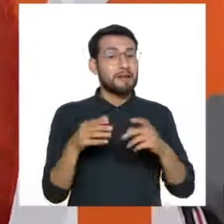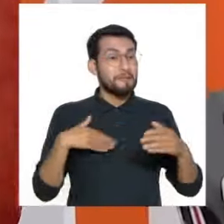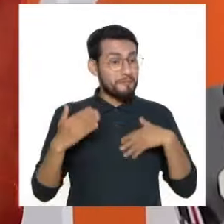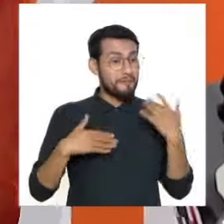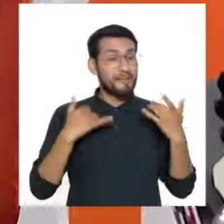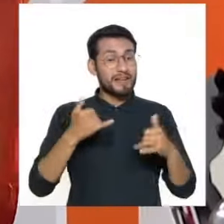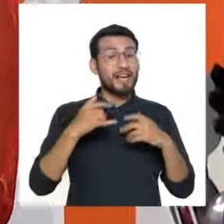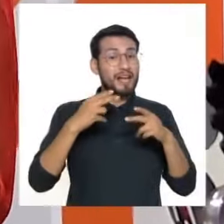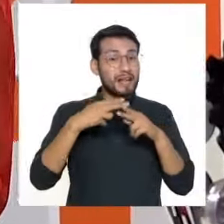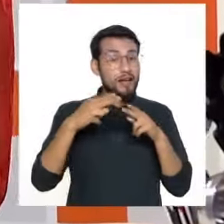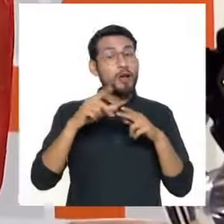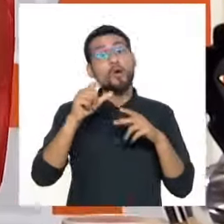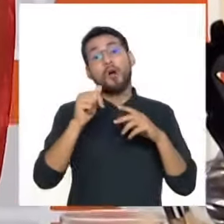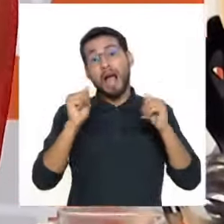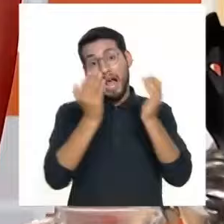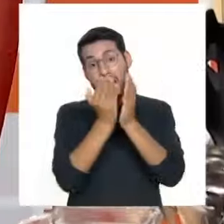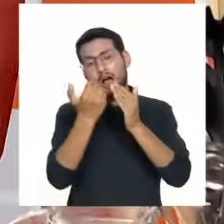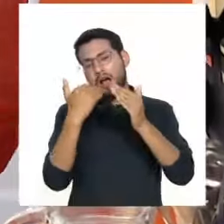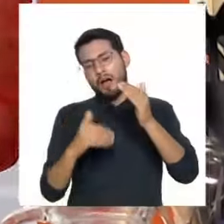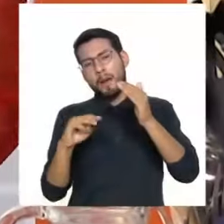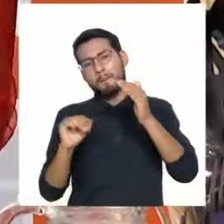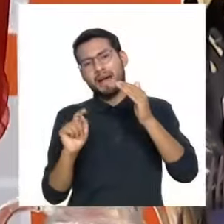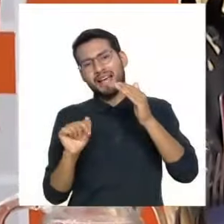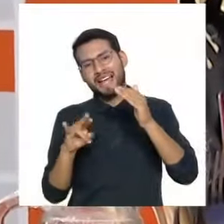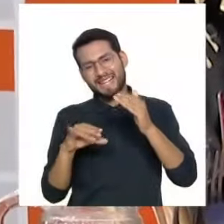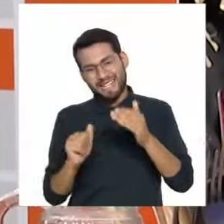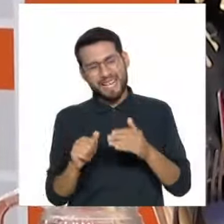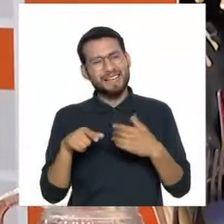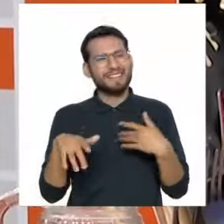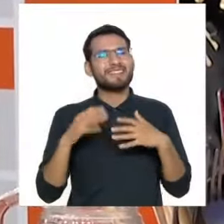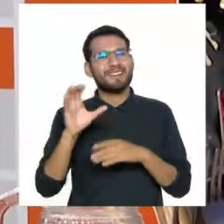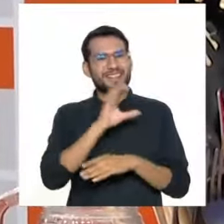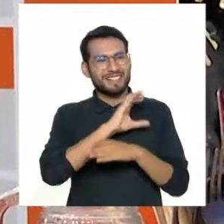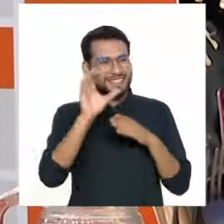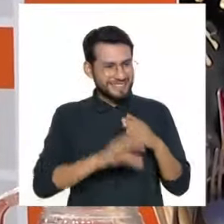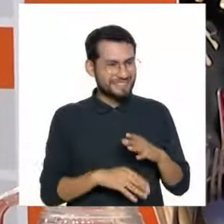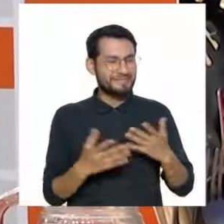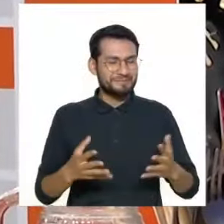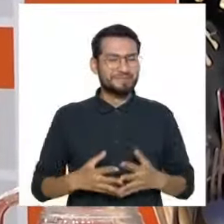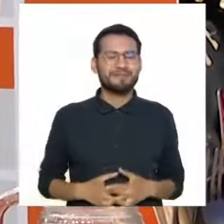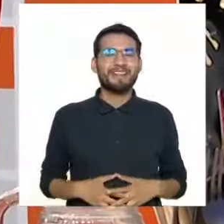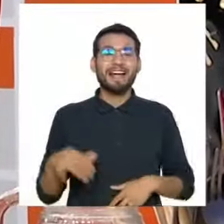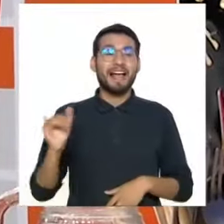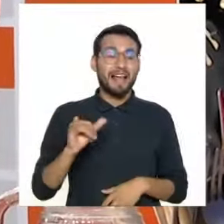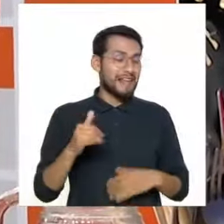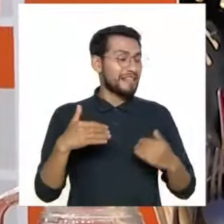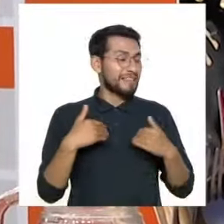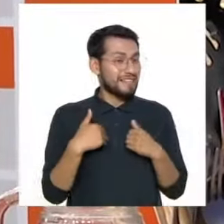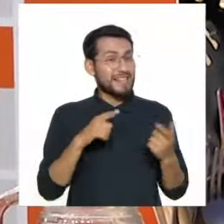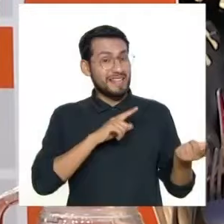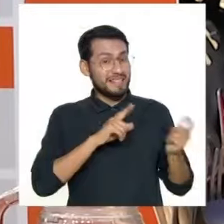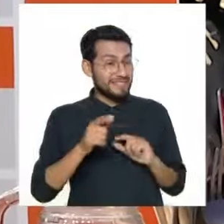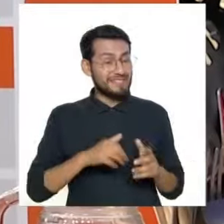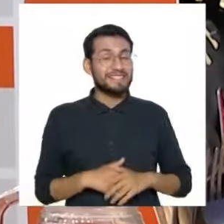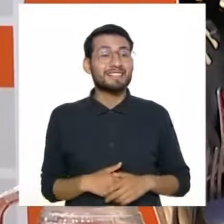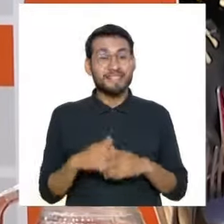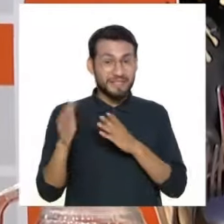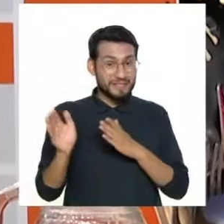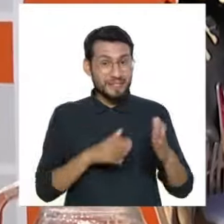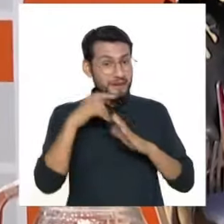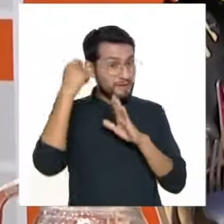fila el lanzamiento de de matarina que es este clásico cajamarquino verdad eh también ya lo tenemos listo estamos